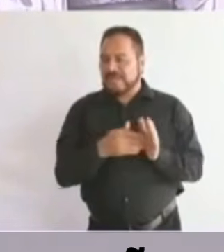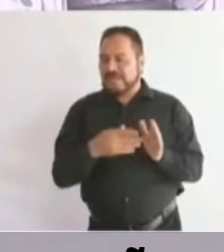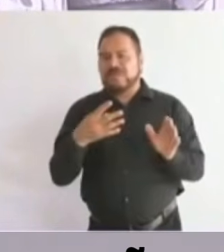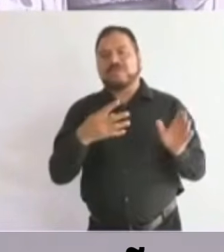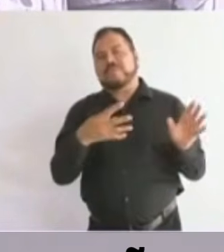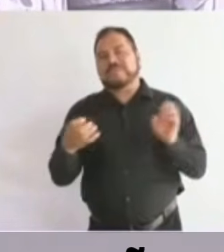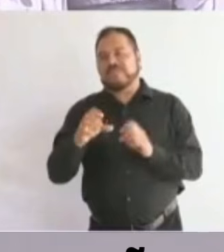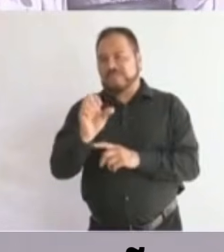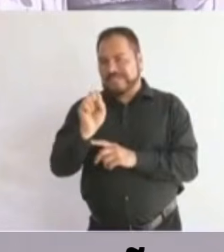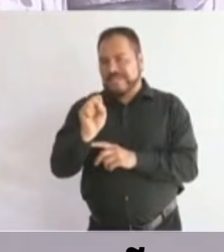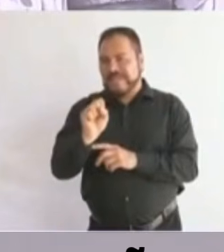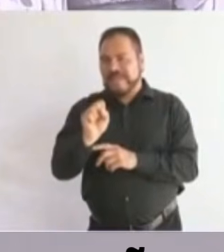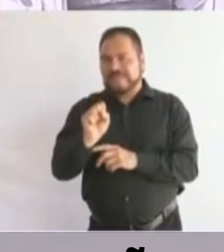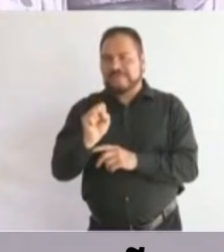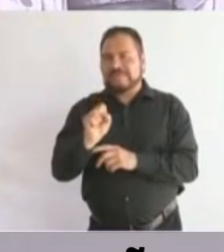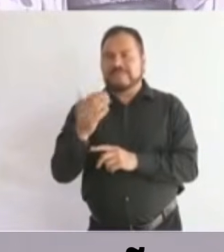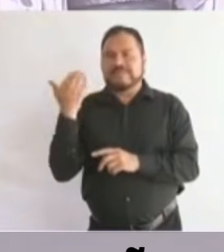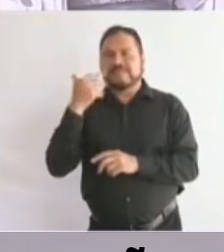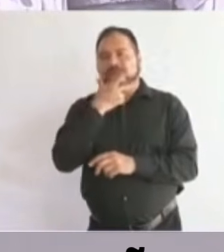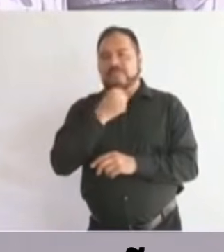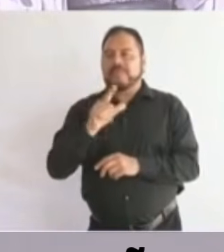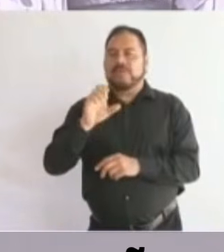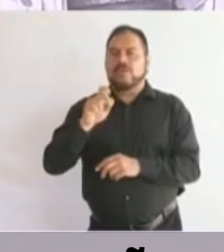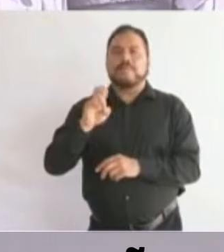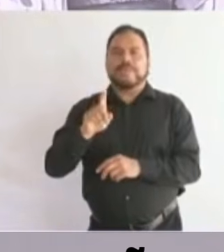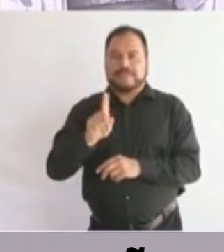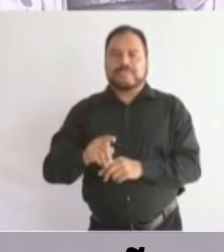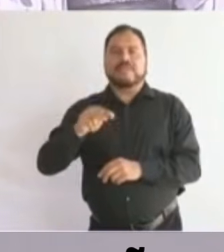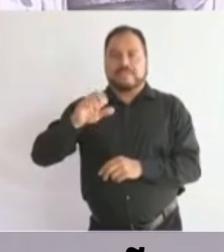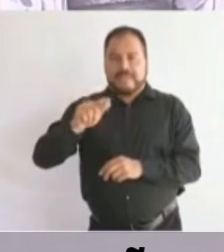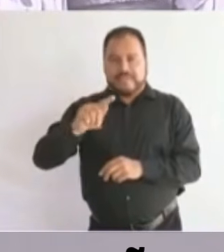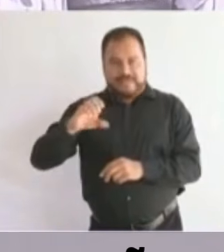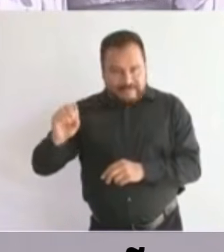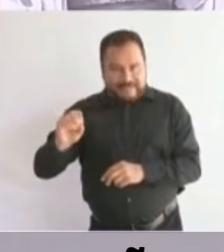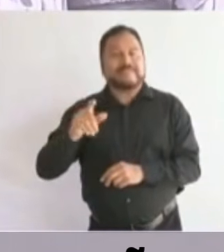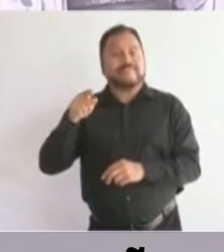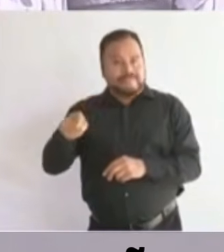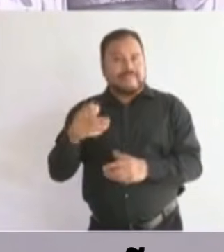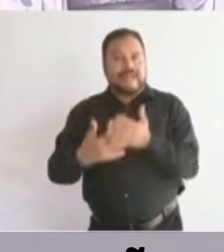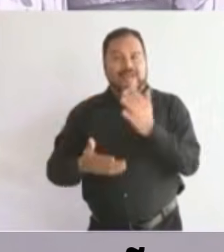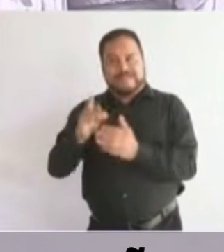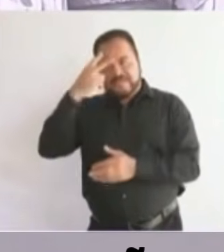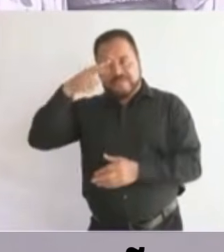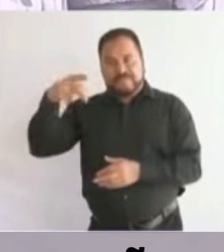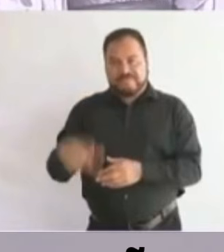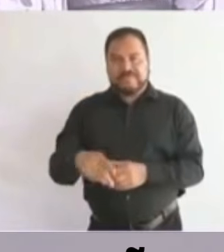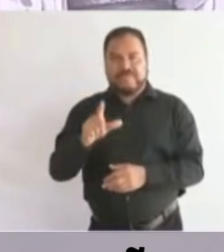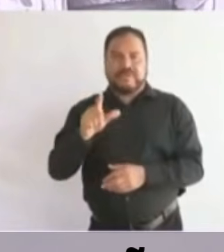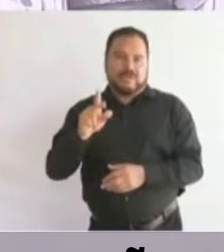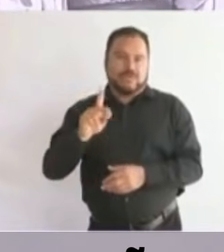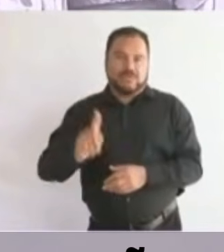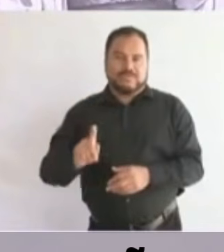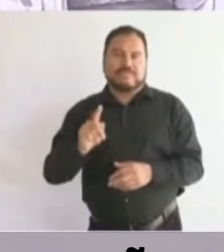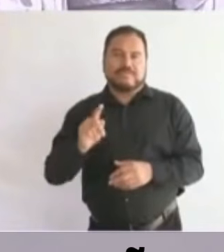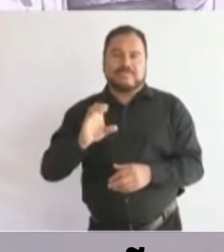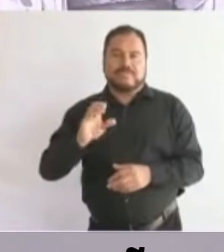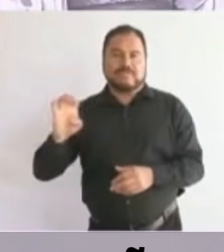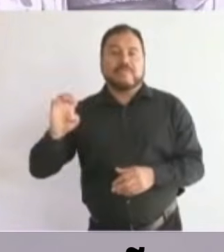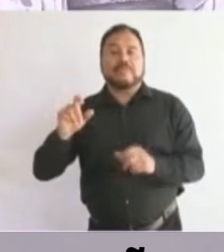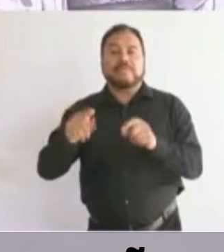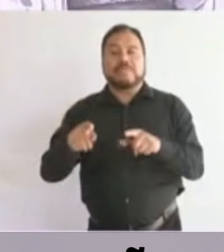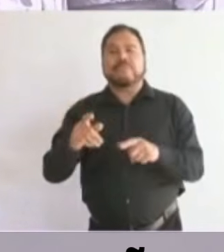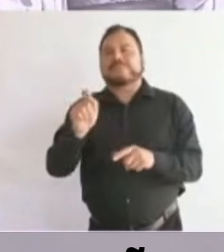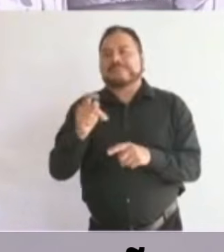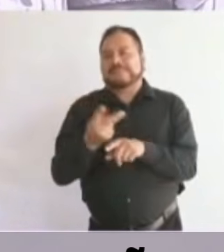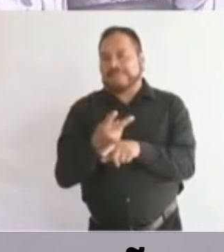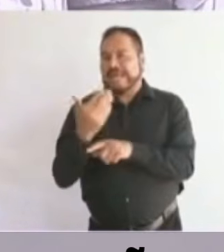1960 que López Mateos decide nacionalizar la industria eléctrica. se compran las